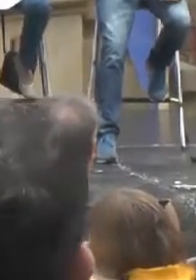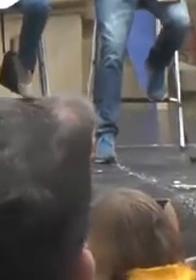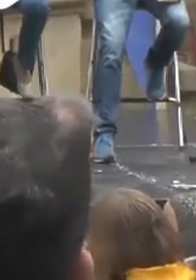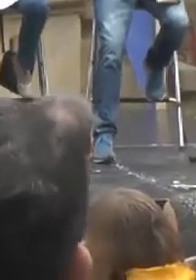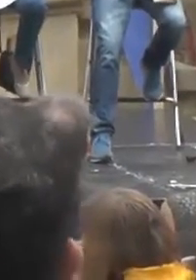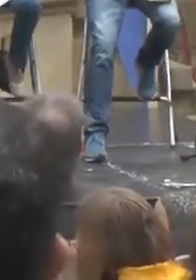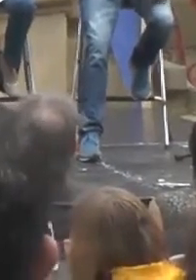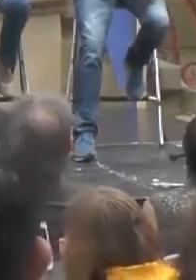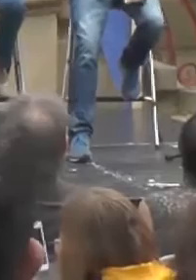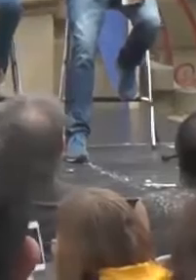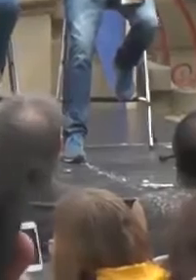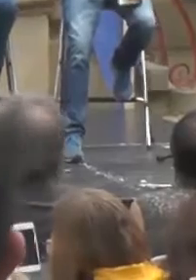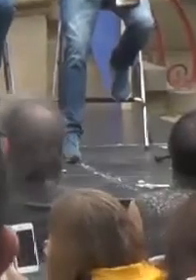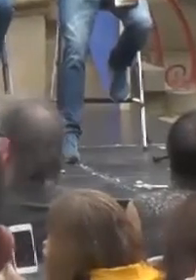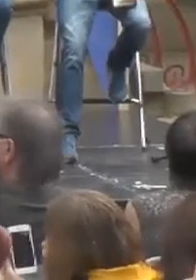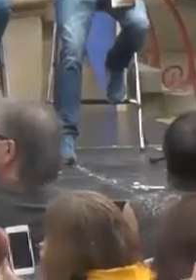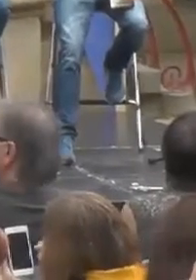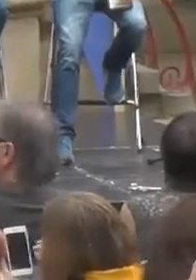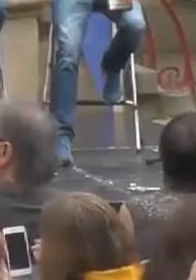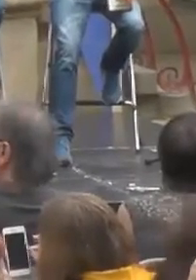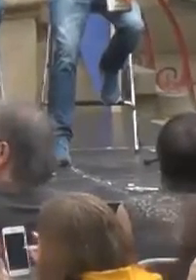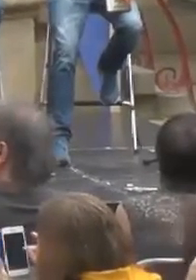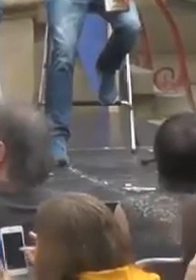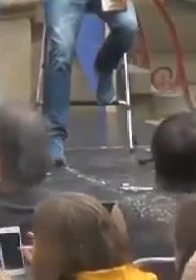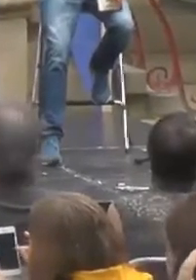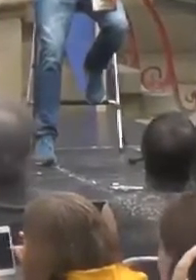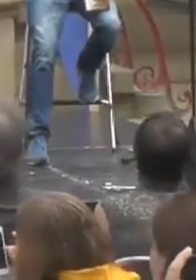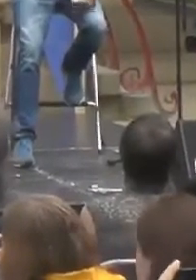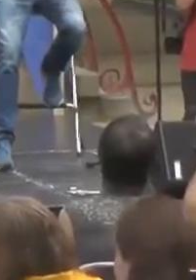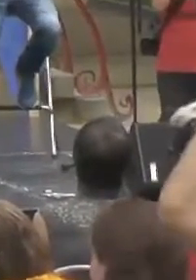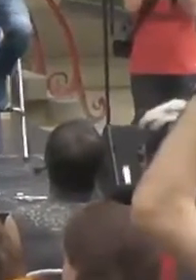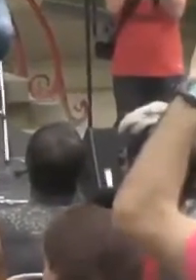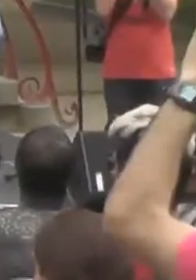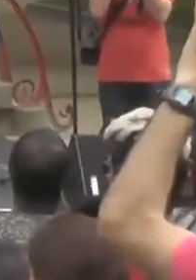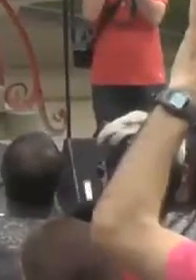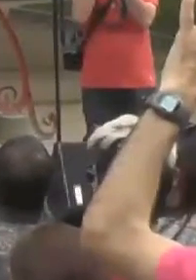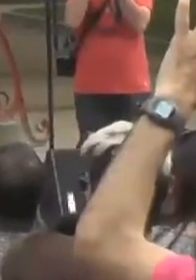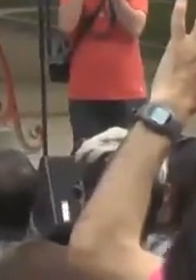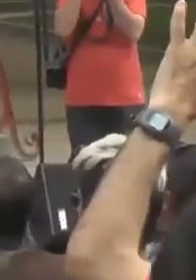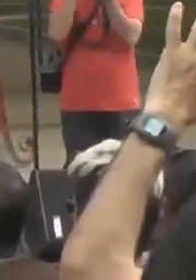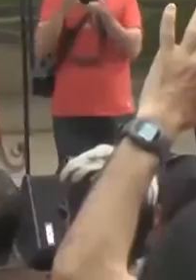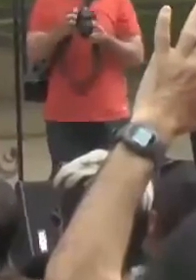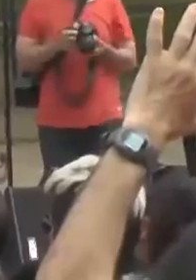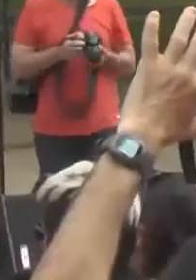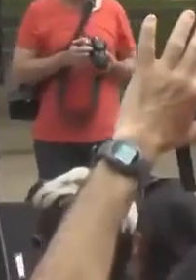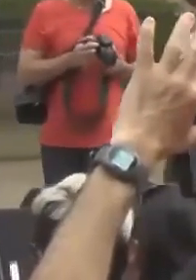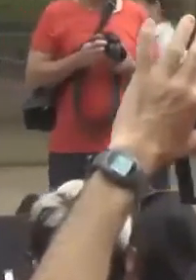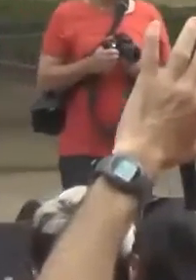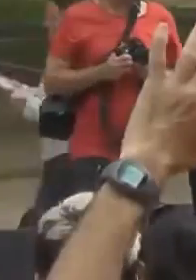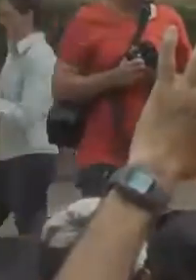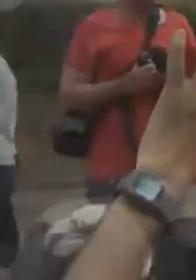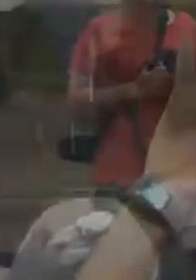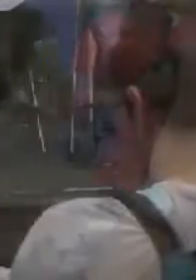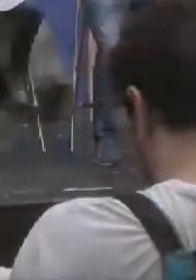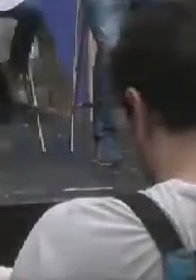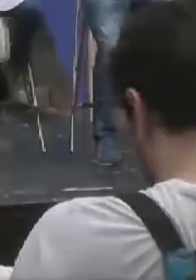xente que ven de Ourense e que vai a representar a Ourense e xente que ven de outros lugares, non? Un domingo ás 12 da mañá, se hai alguén confundido e pensaba que